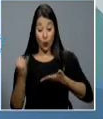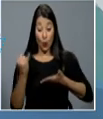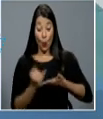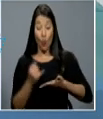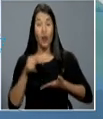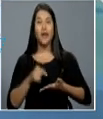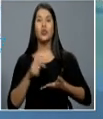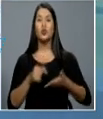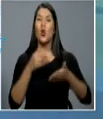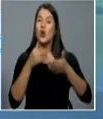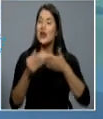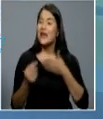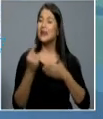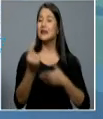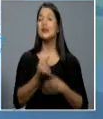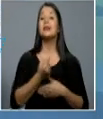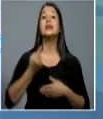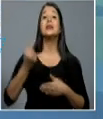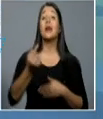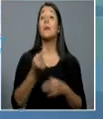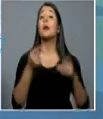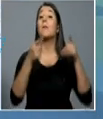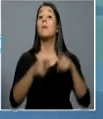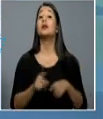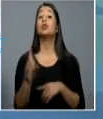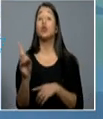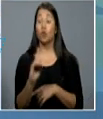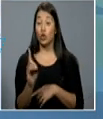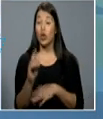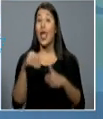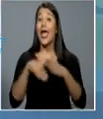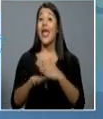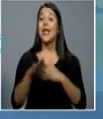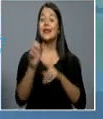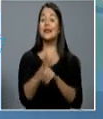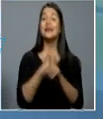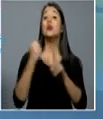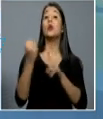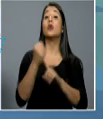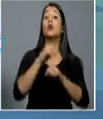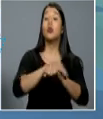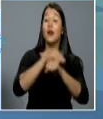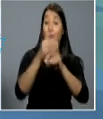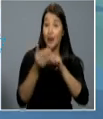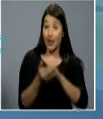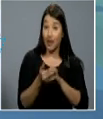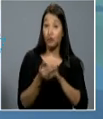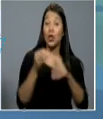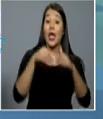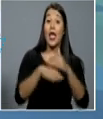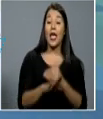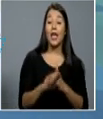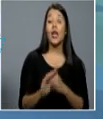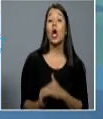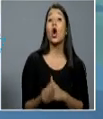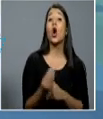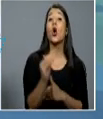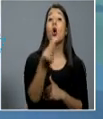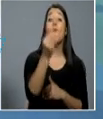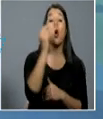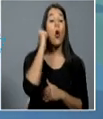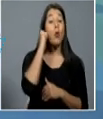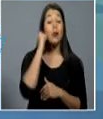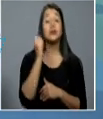siempre esos fenómenos se están dando en situaciones de embarazo en niñas y adolescentes donde por